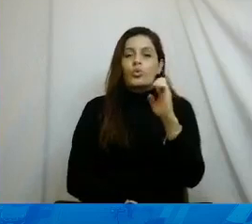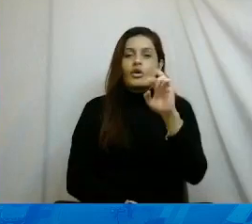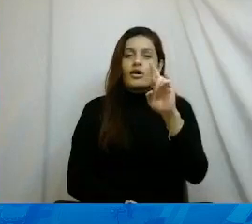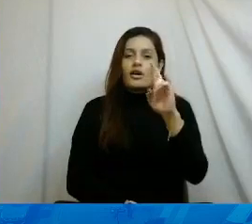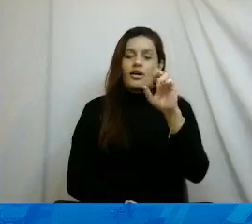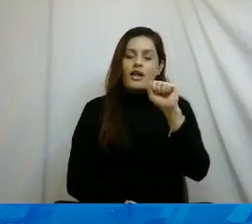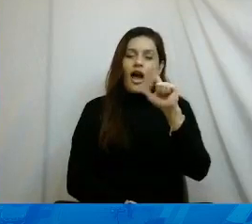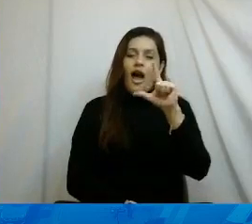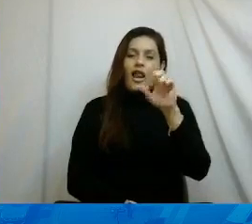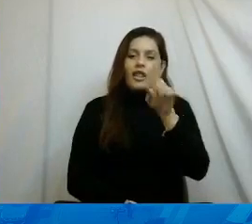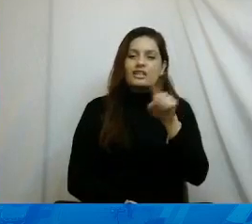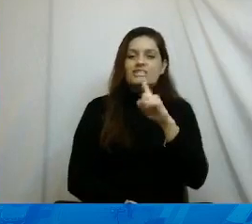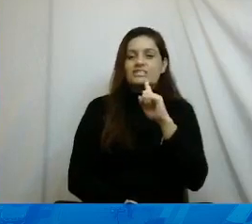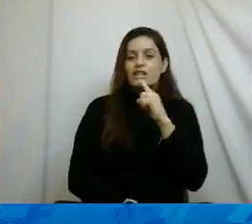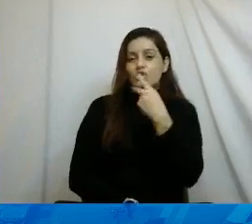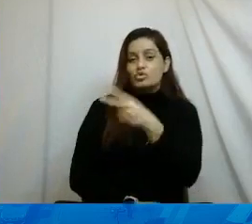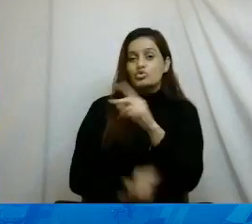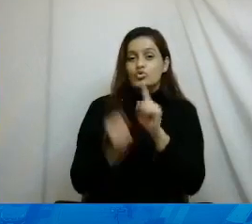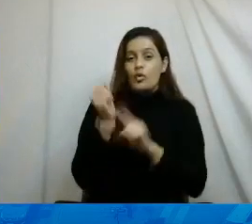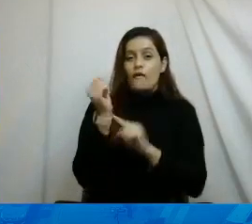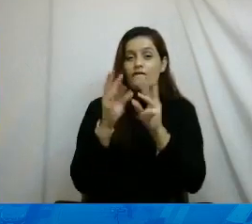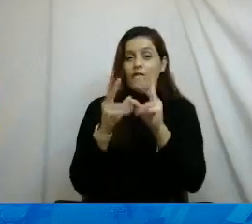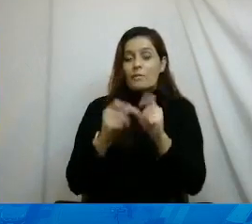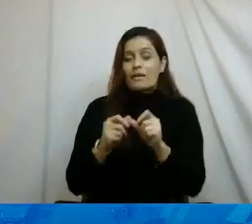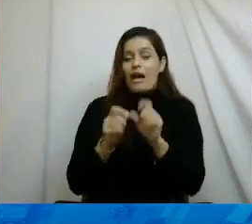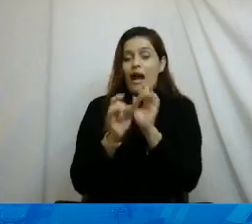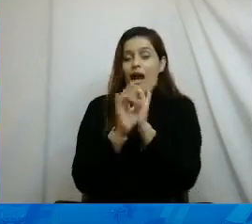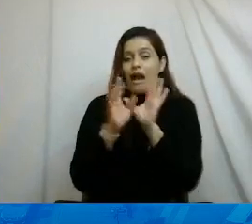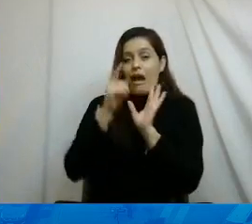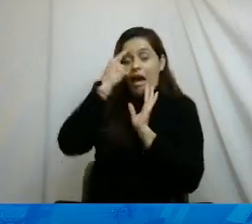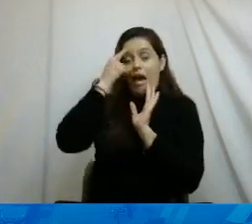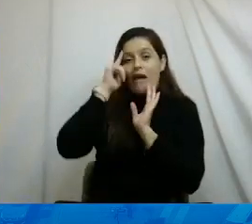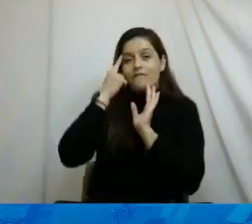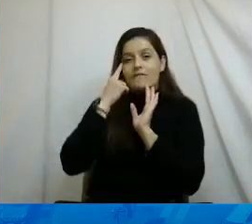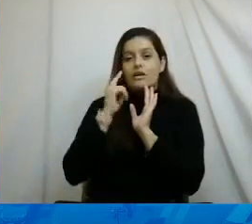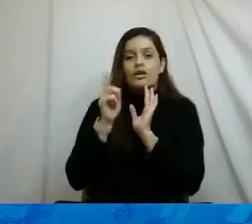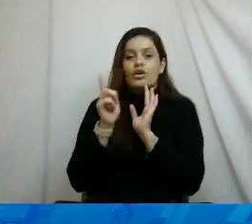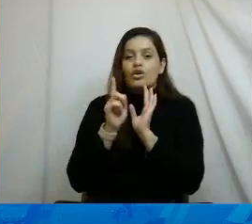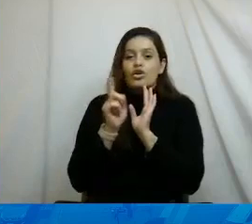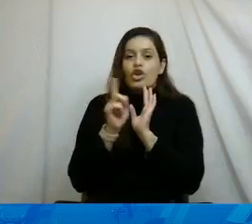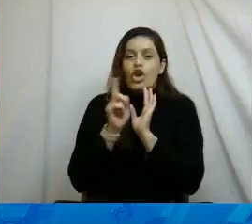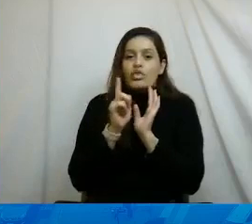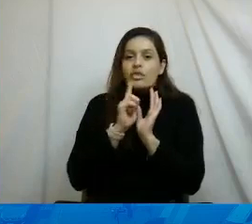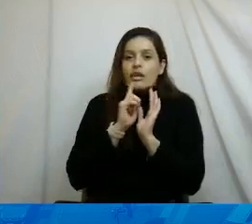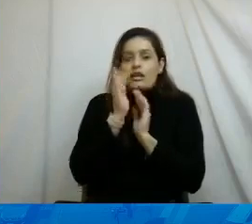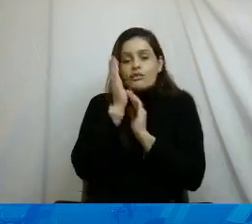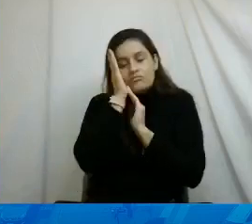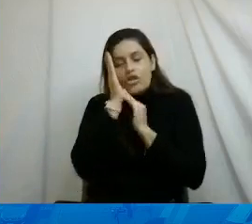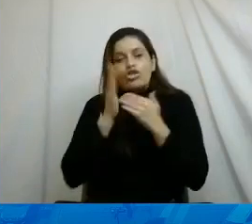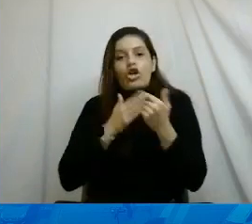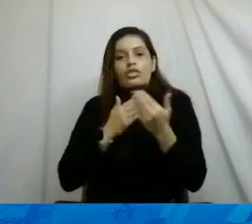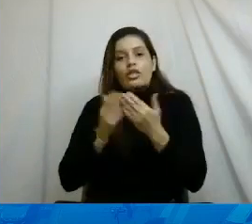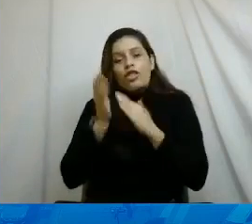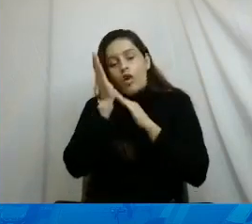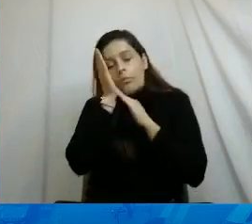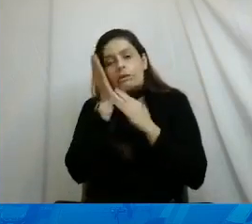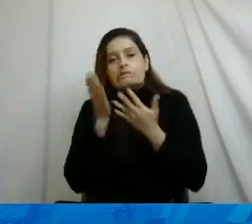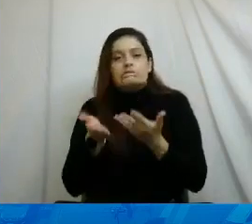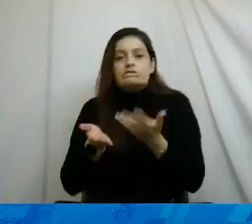grave situación, una emergencia, digamos, están viviendo sin ni siquiera un colchón. Entonces hay un bebé también ahí que